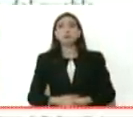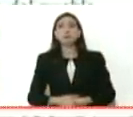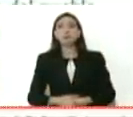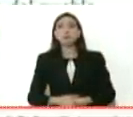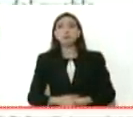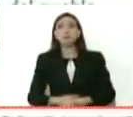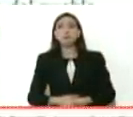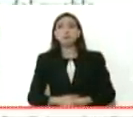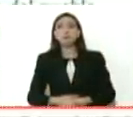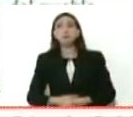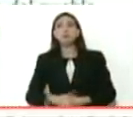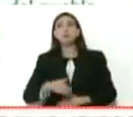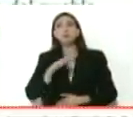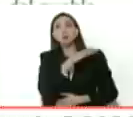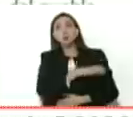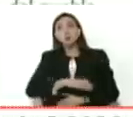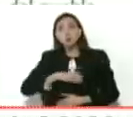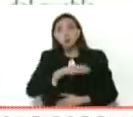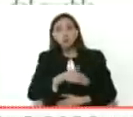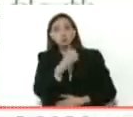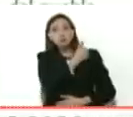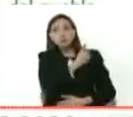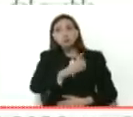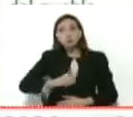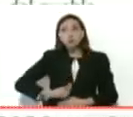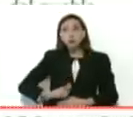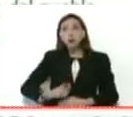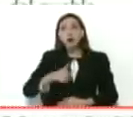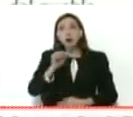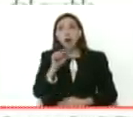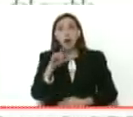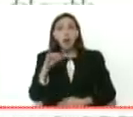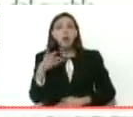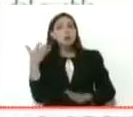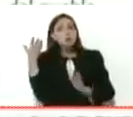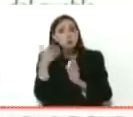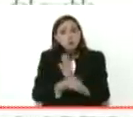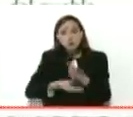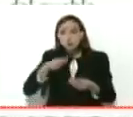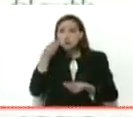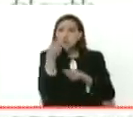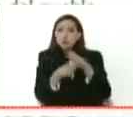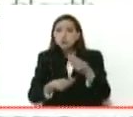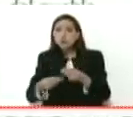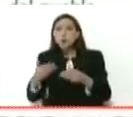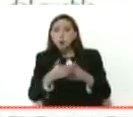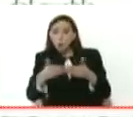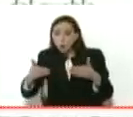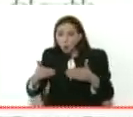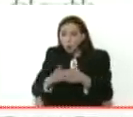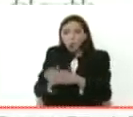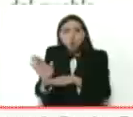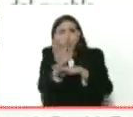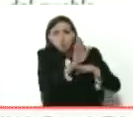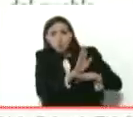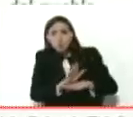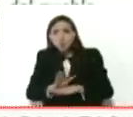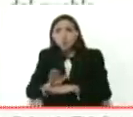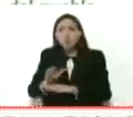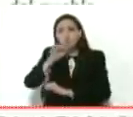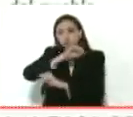la comisión presidencial arriba alí rodríguez araque en su condición de garante del resguardo de la seguridad de la defensa